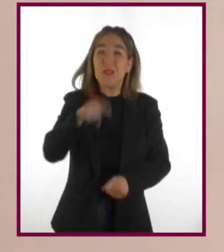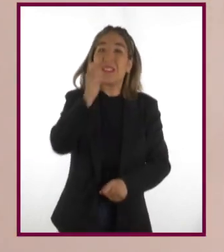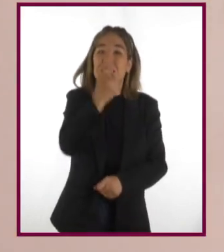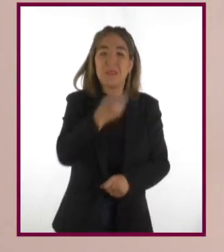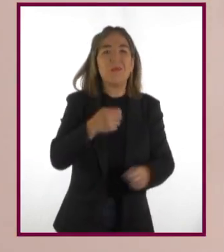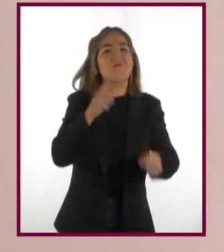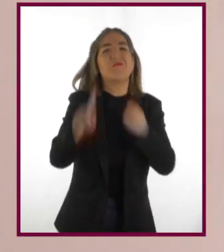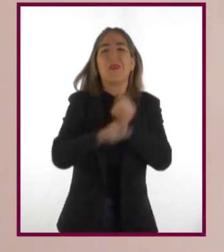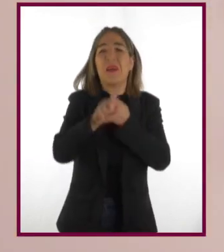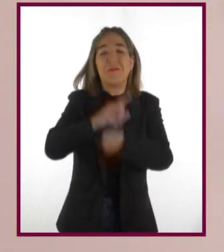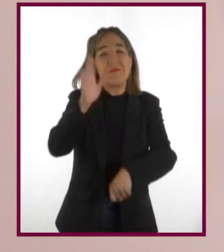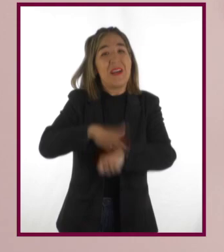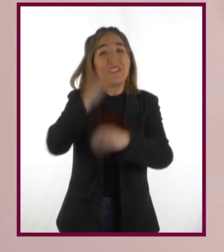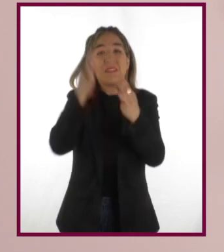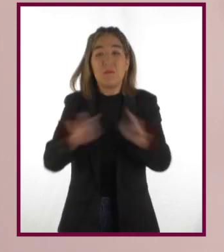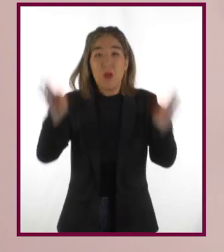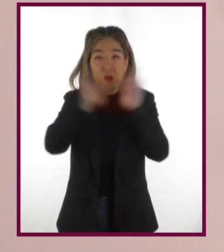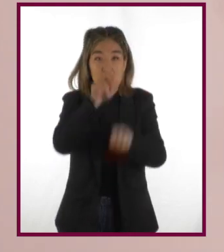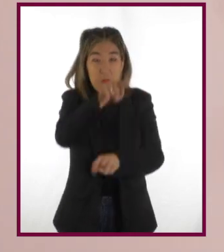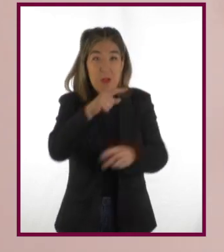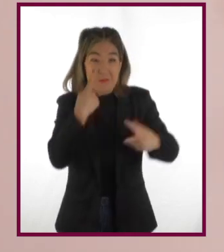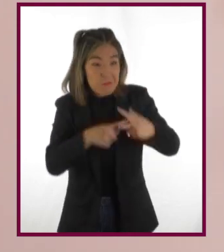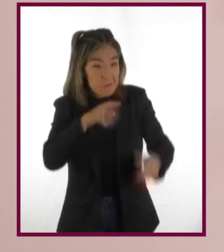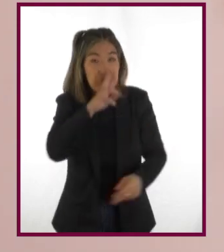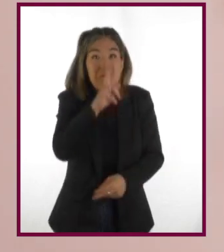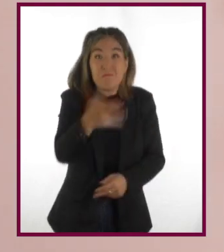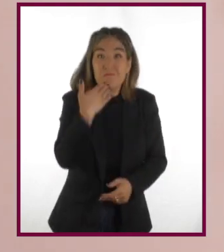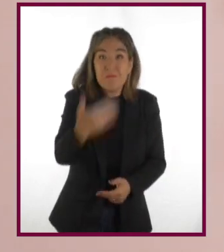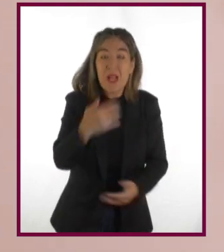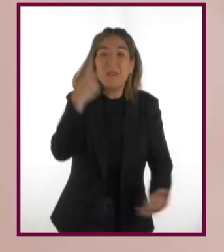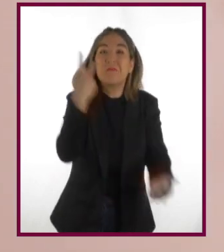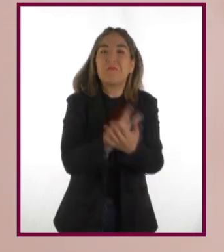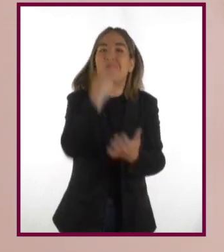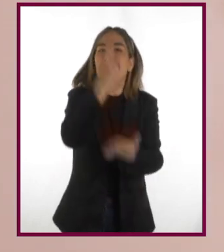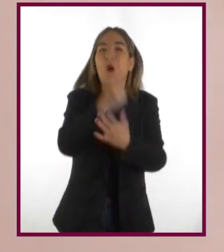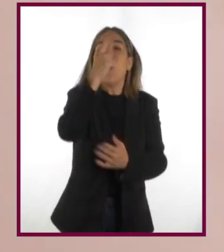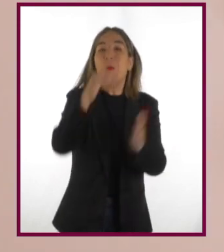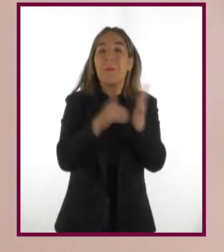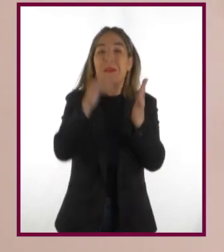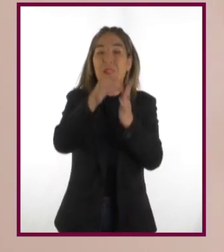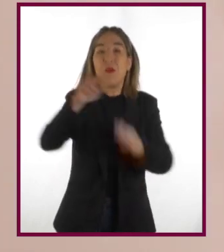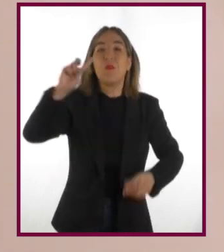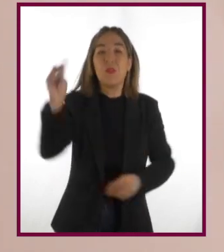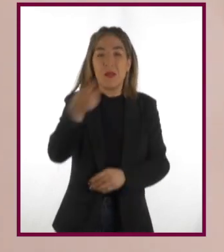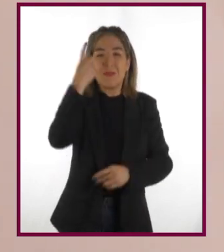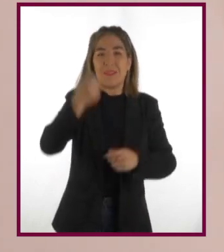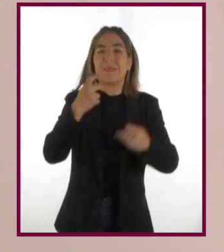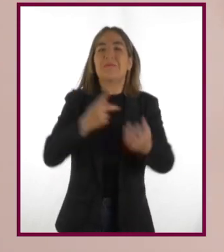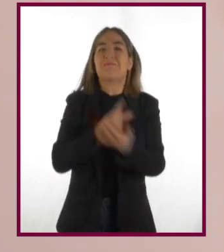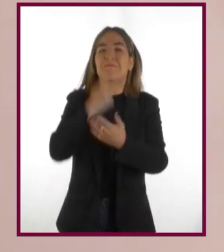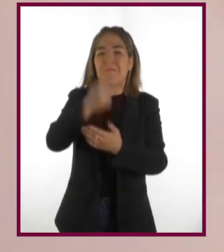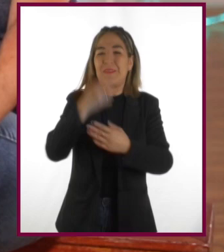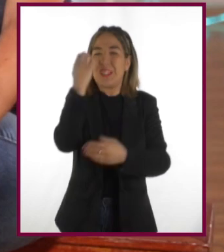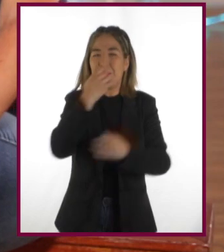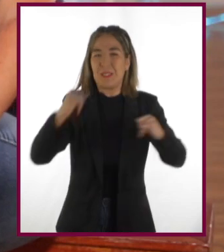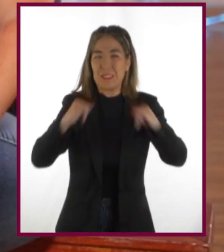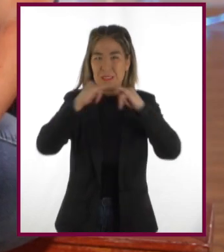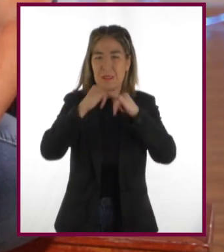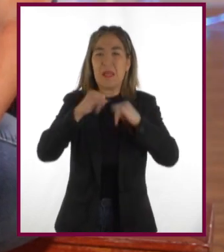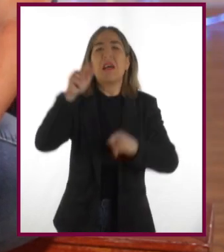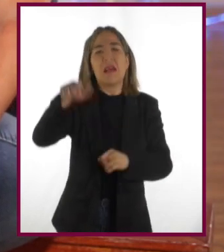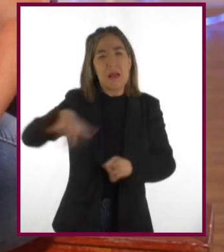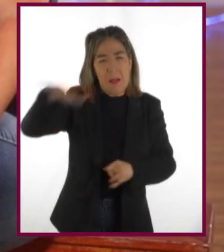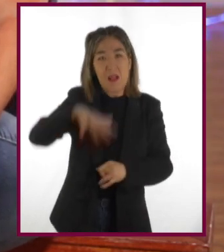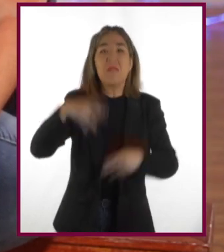los problemas del milenio, con una recompensa de $1 millón por su resolución que dará el Clay Mathematics Institute.